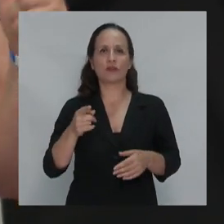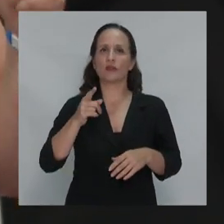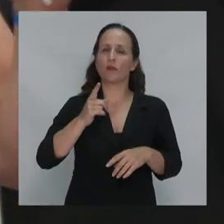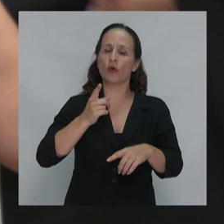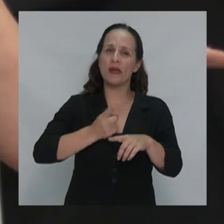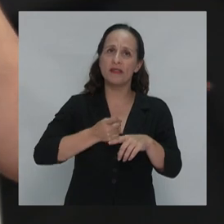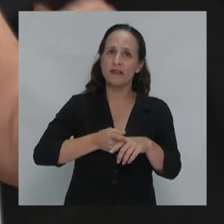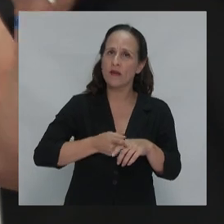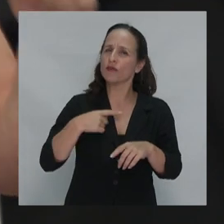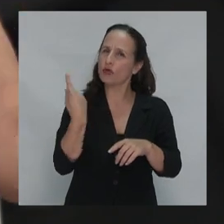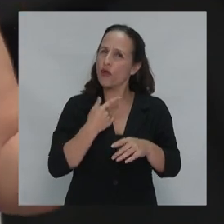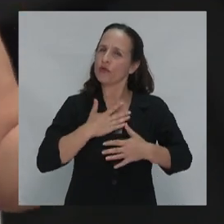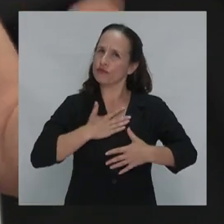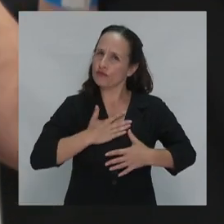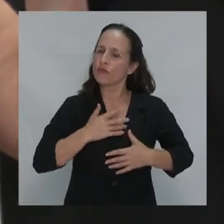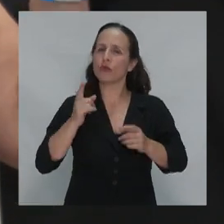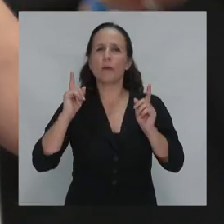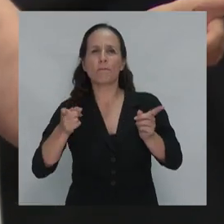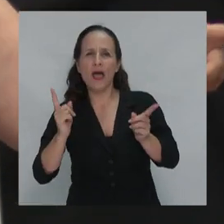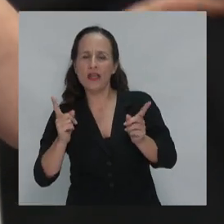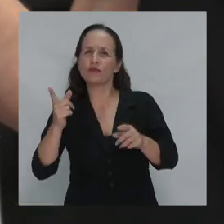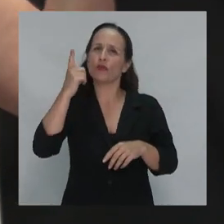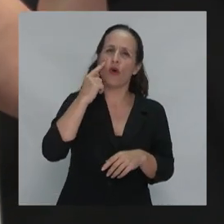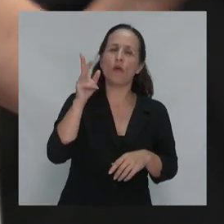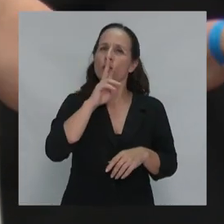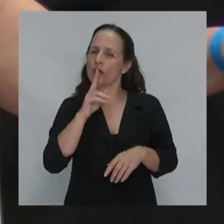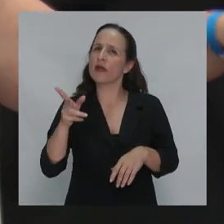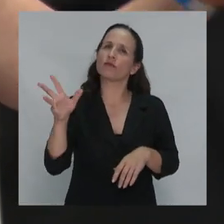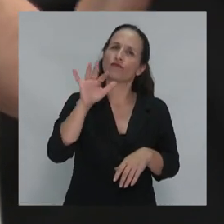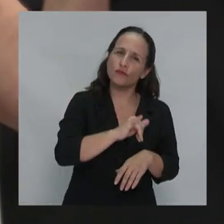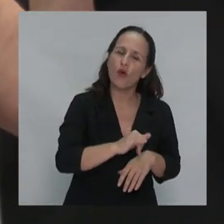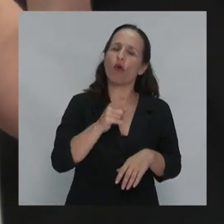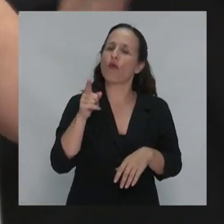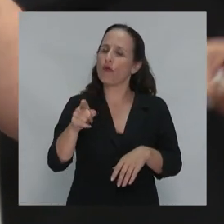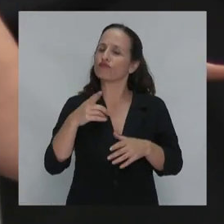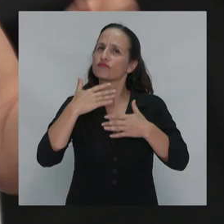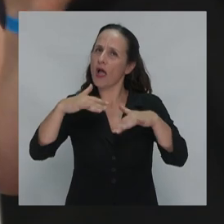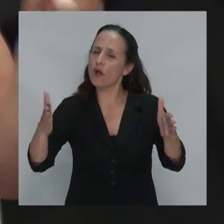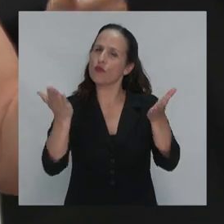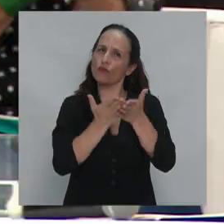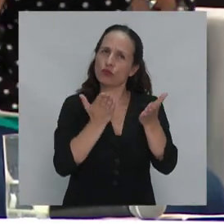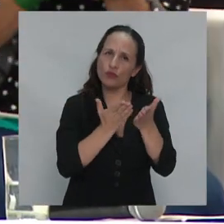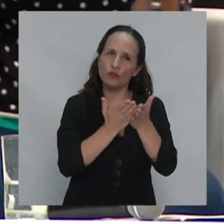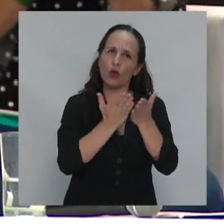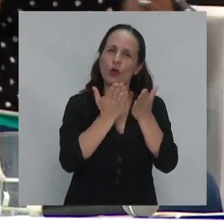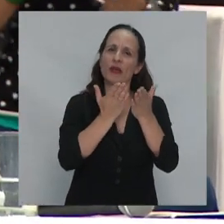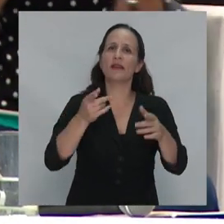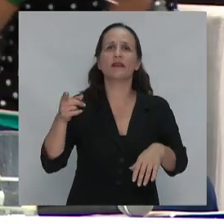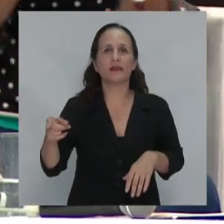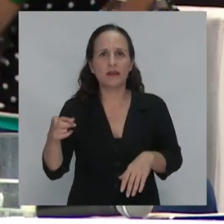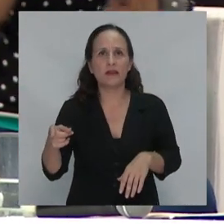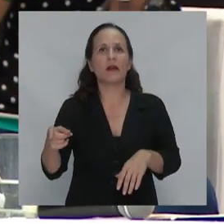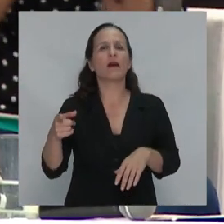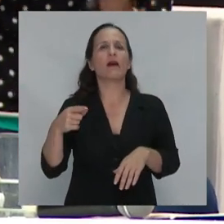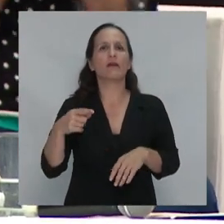las universidades, todas las maestras, todos los maestros, todos los sindicalistas, todos los estudiantes, graduados y trabajadores no